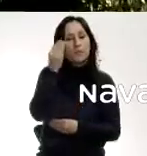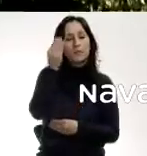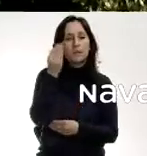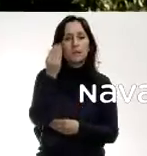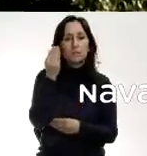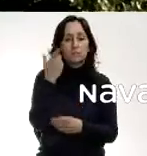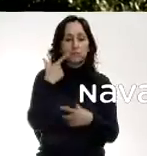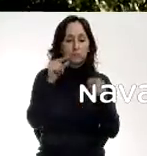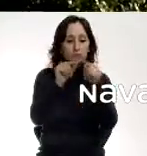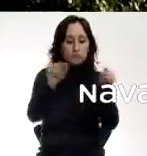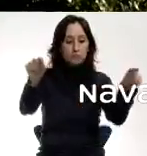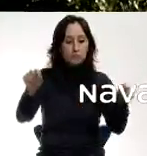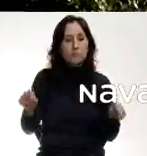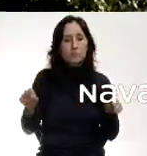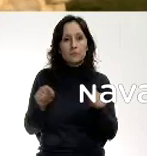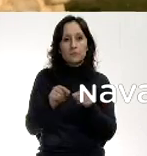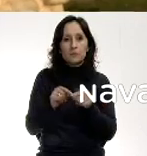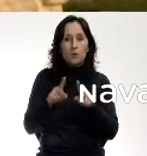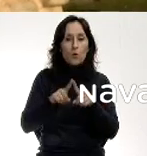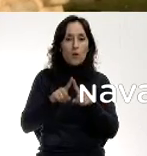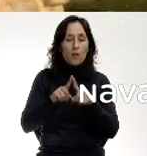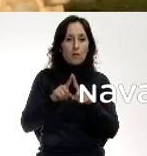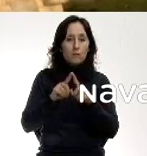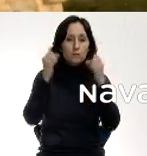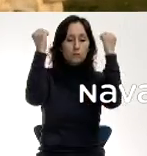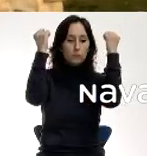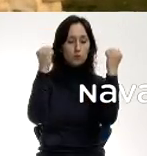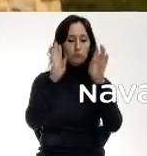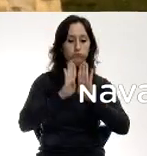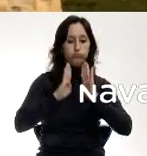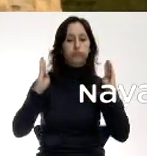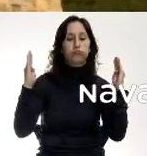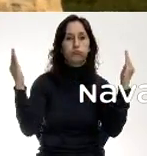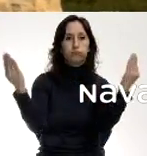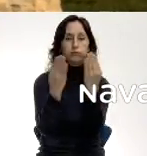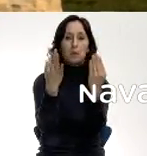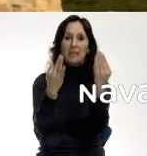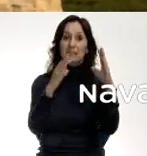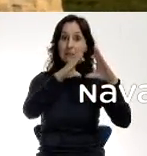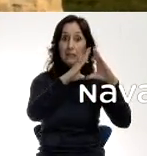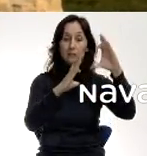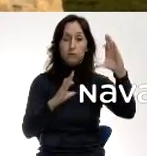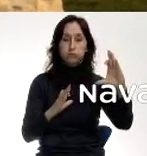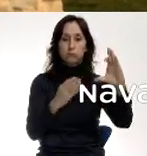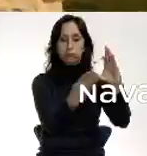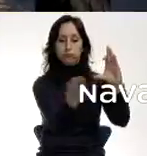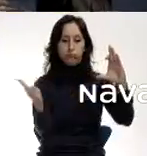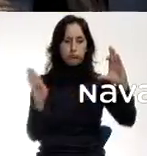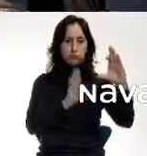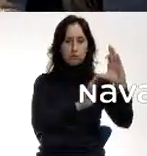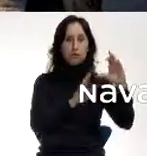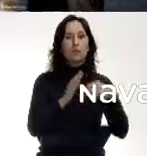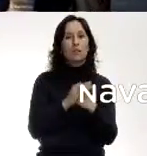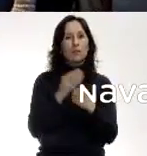un perímetro de un lienzo de muralla con sus vestorres y una iglesia fortaleza, se complementaba con una